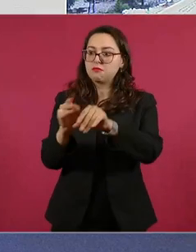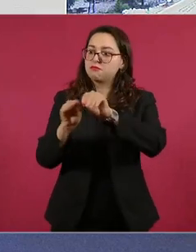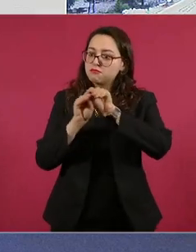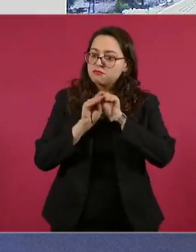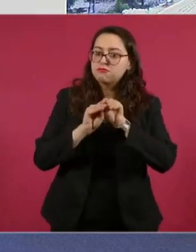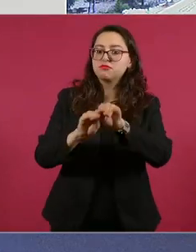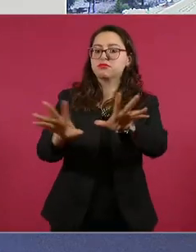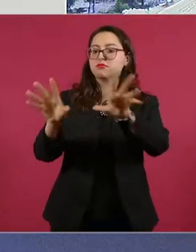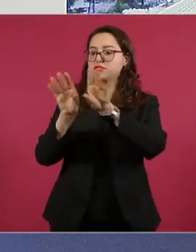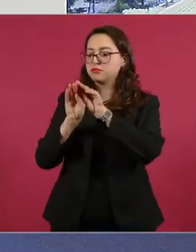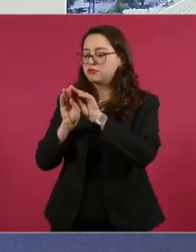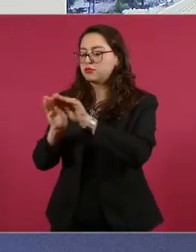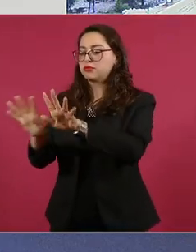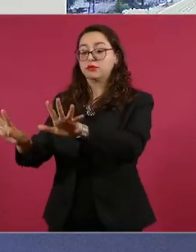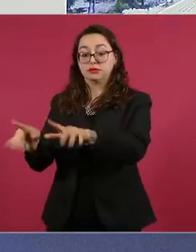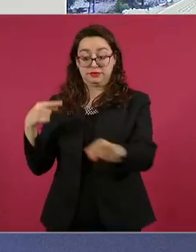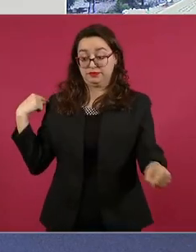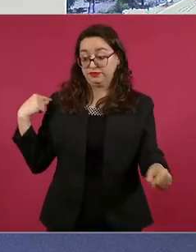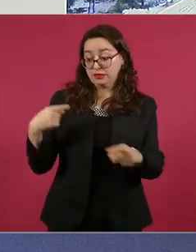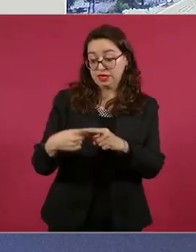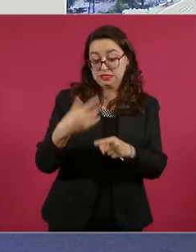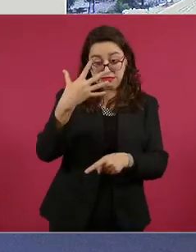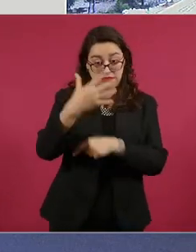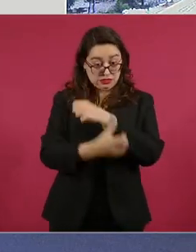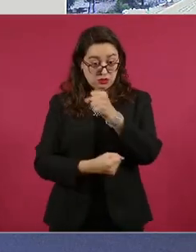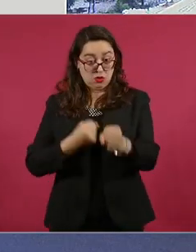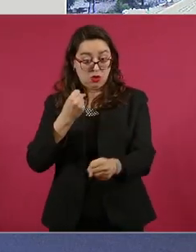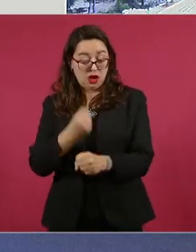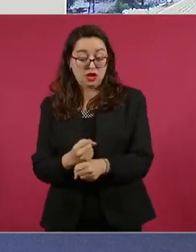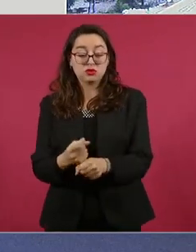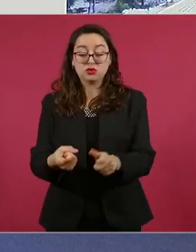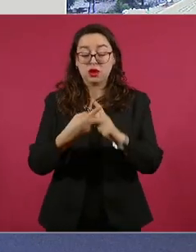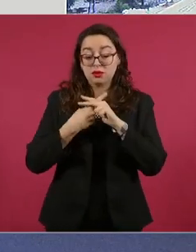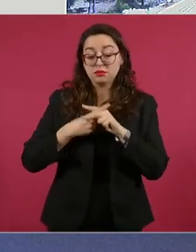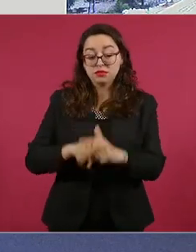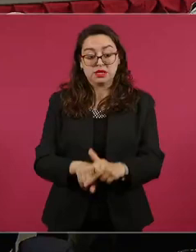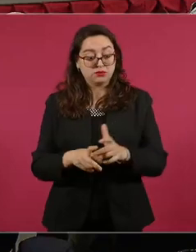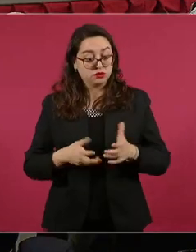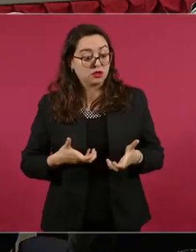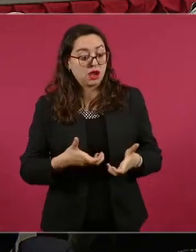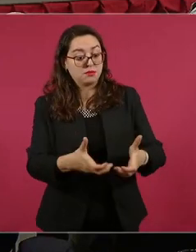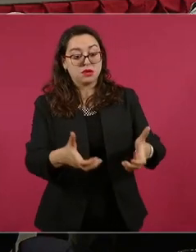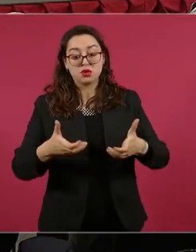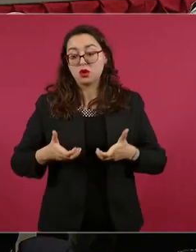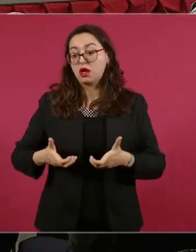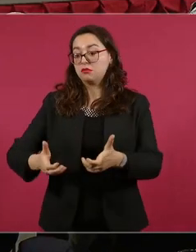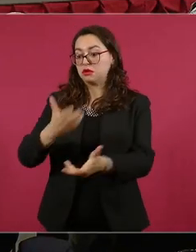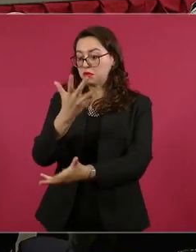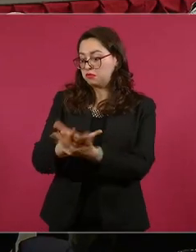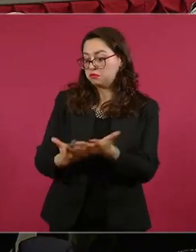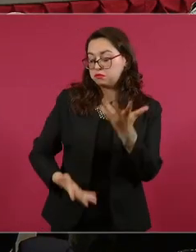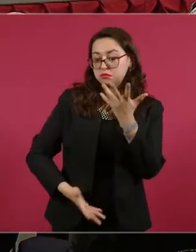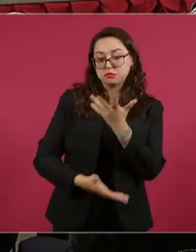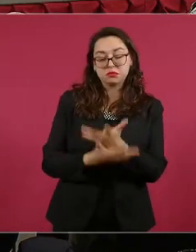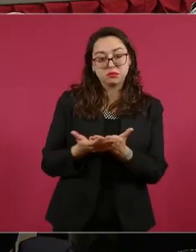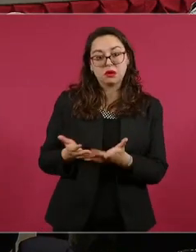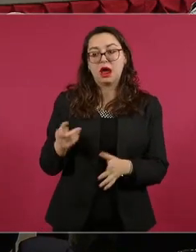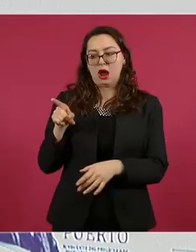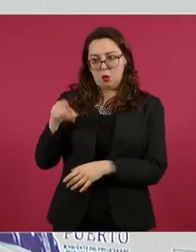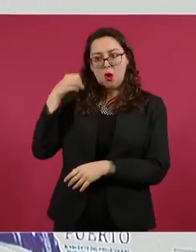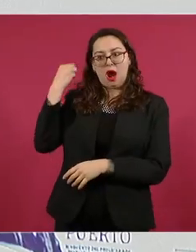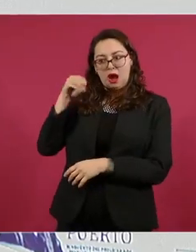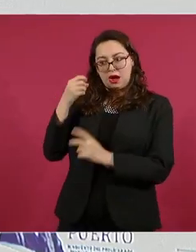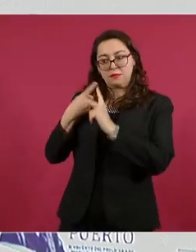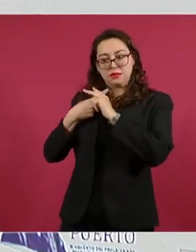los caminos artesanales que, si bien iniciaron en el estado de Oaxaca, ahora se están construyendo en otras partes del país.